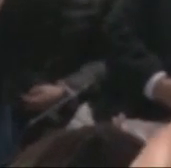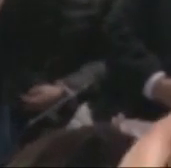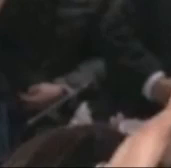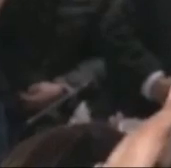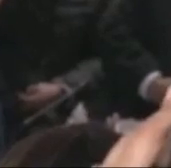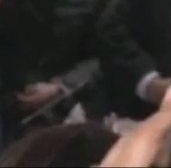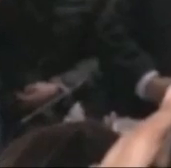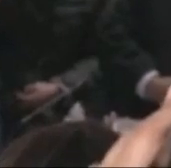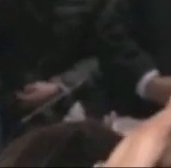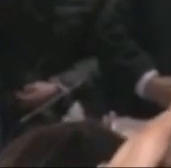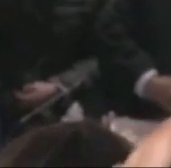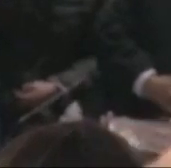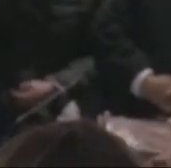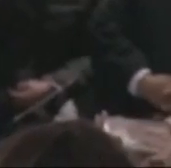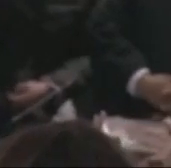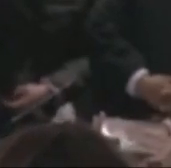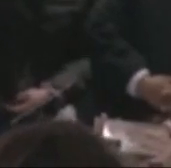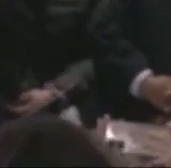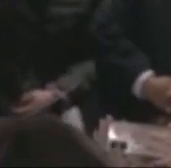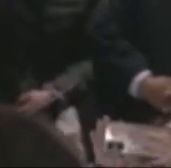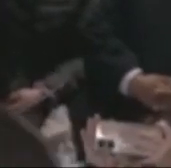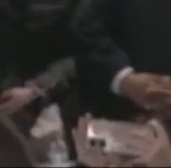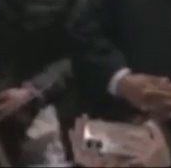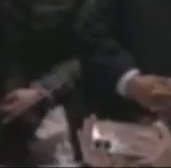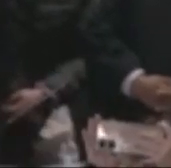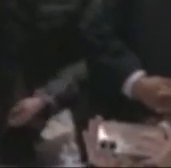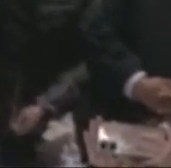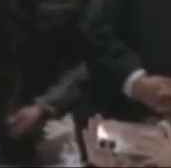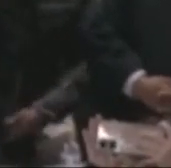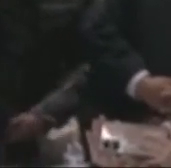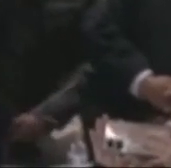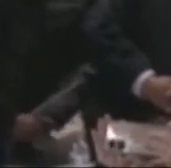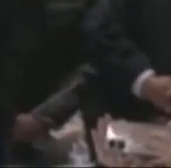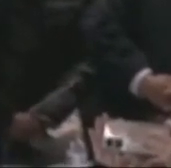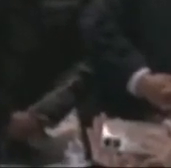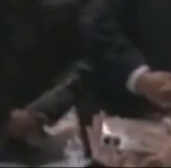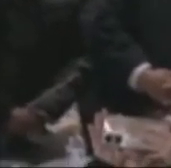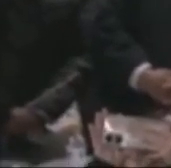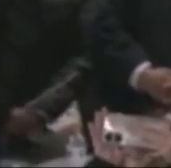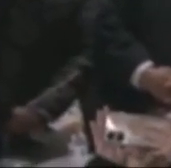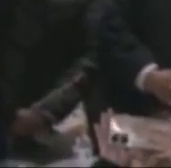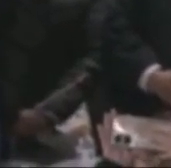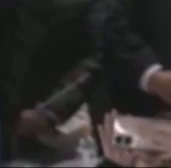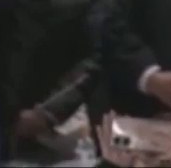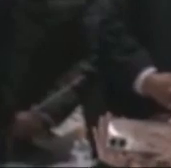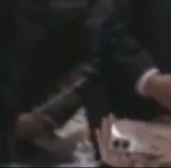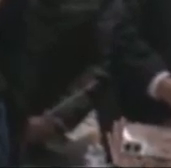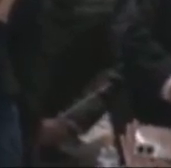protesto. Y si así no lo hiciere, que el pueblo se lo demande. Muchas felicidades.